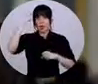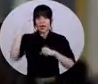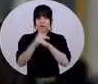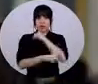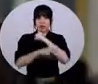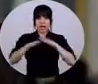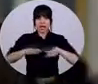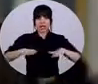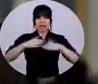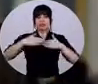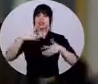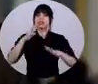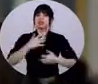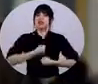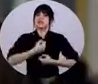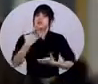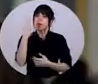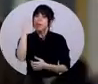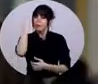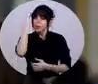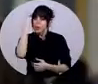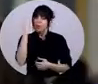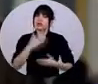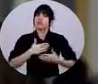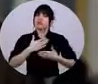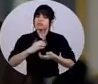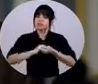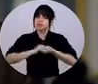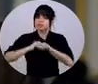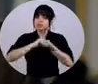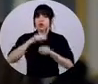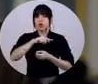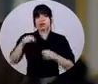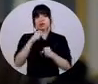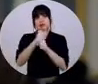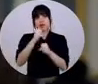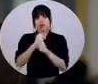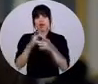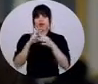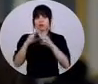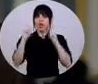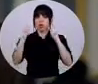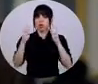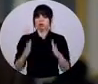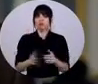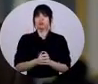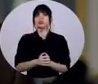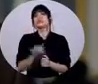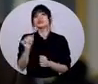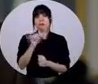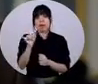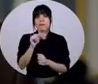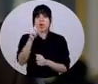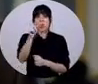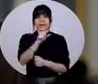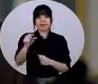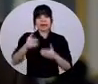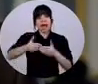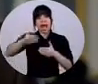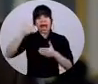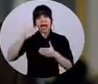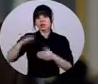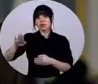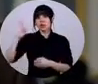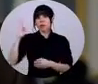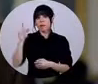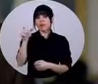Desde antes del 8 de mayo, fecha en la que asumimos el gobierno de la República, manifestamos preocupación y solidaridad